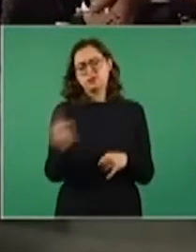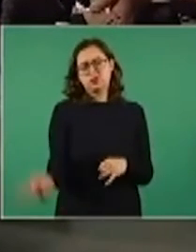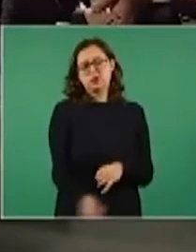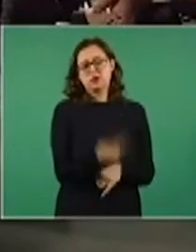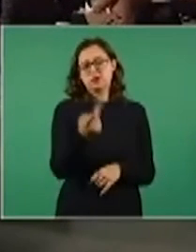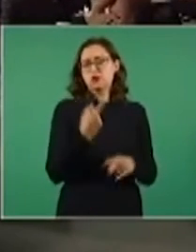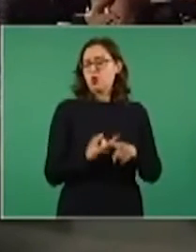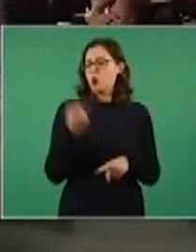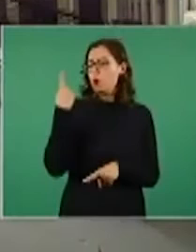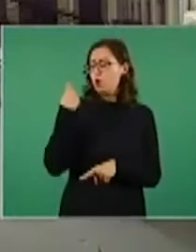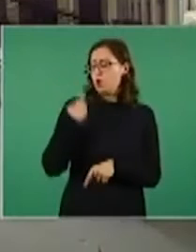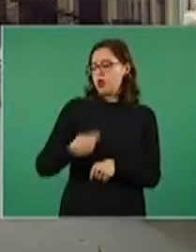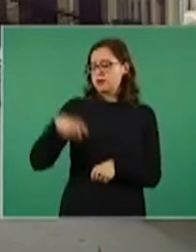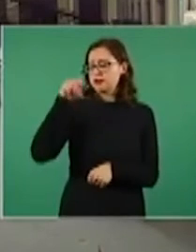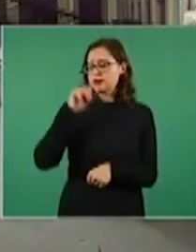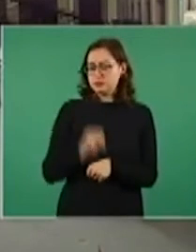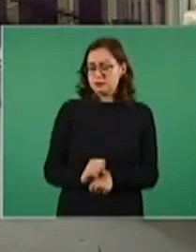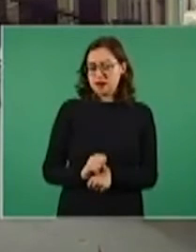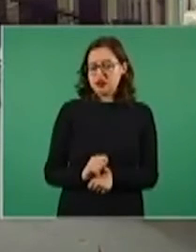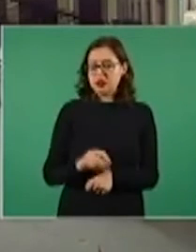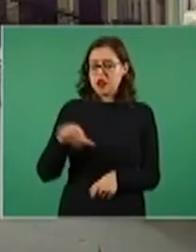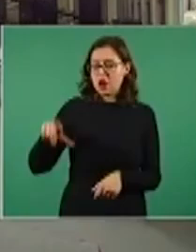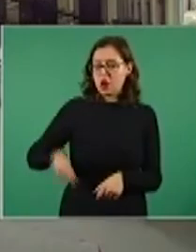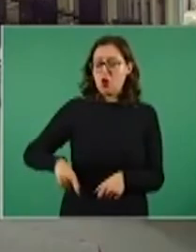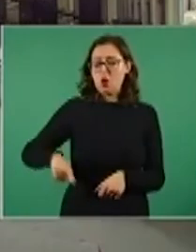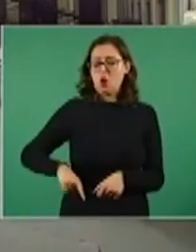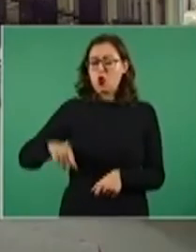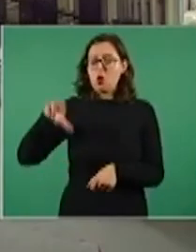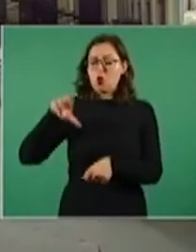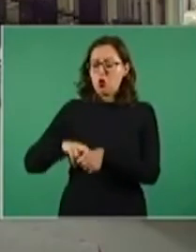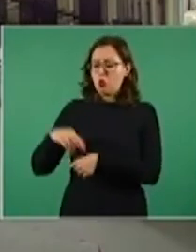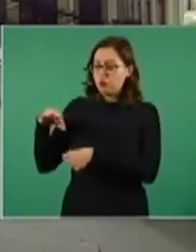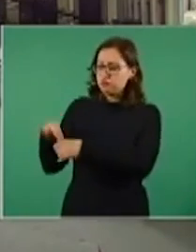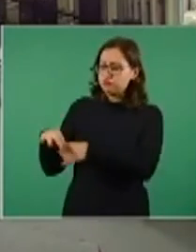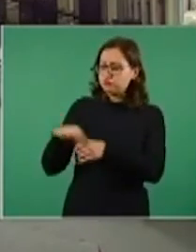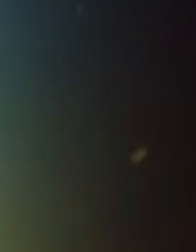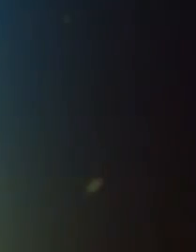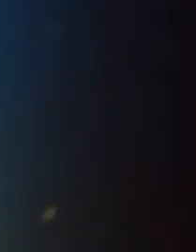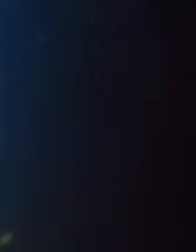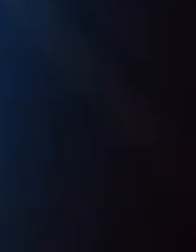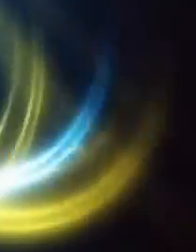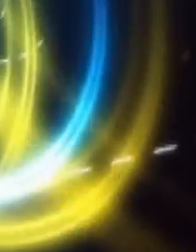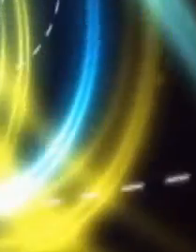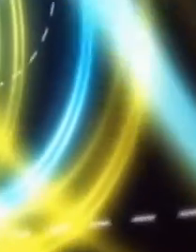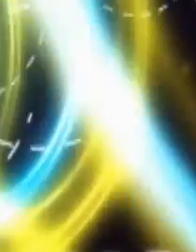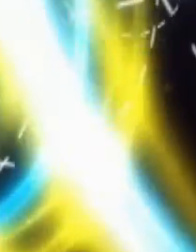toda vez que un juez dictó auto de no vinculación a proceso por dichos delitos.